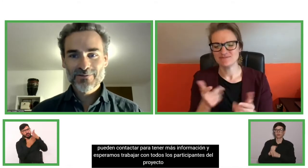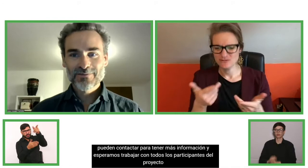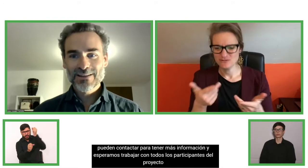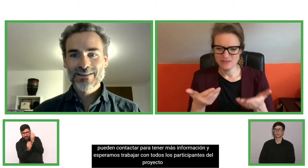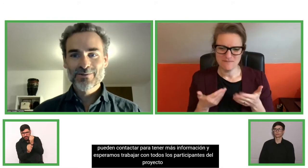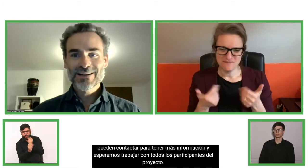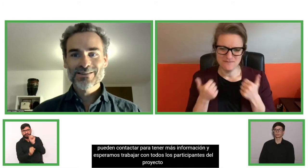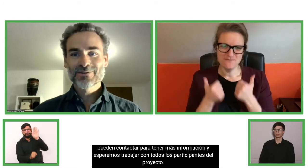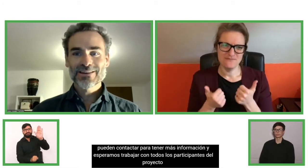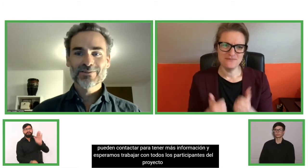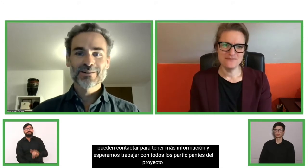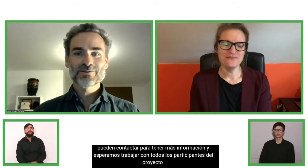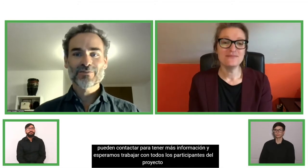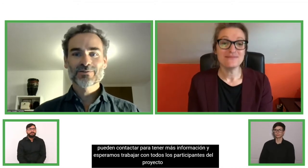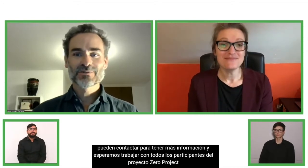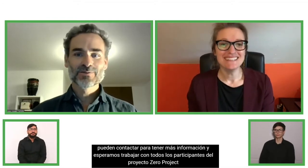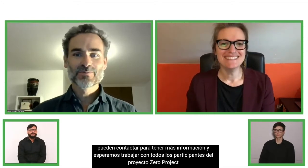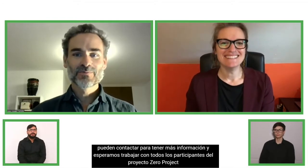Melissa,